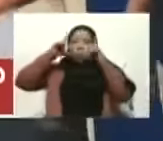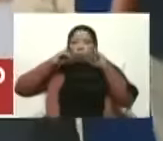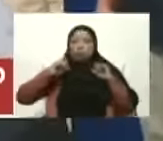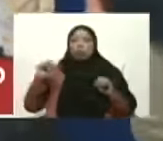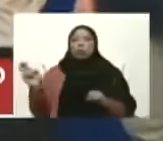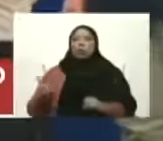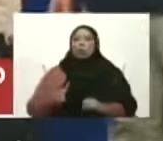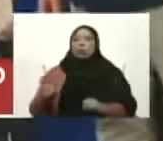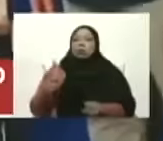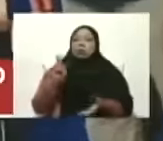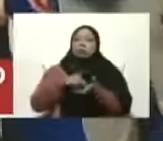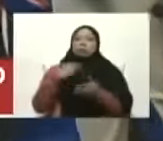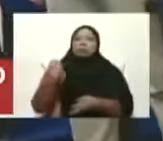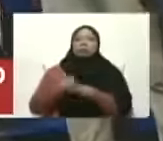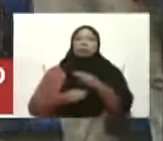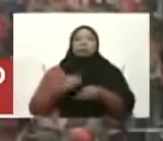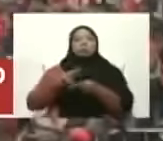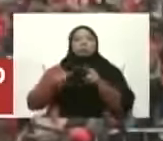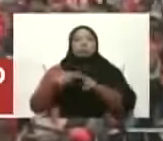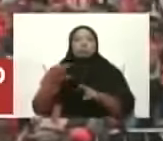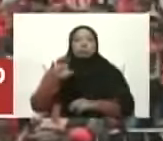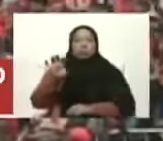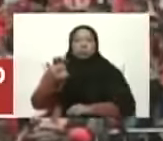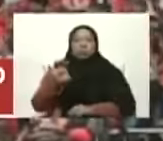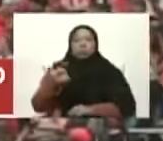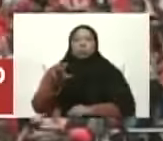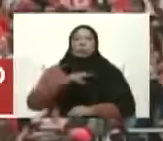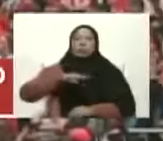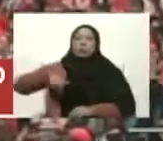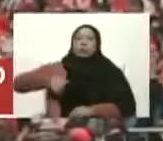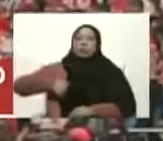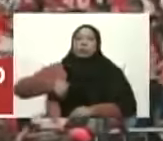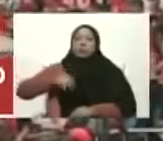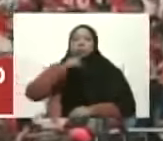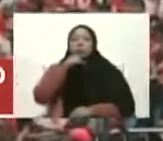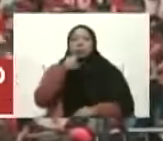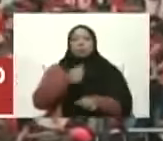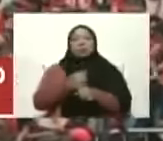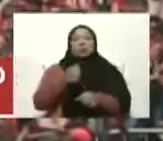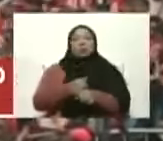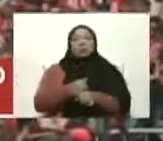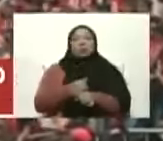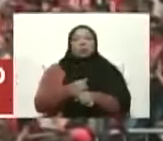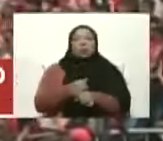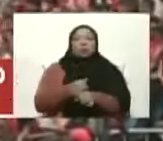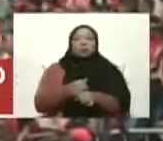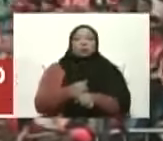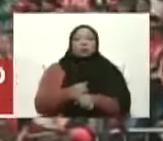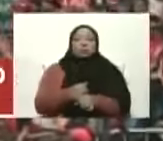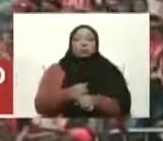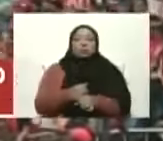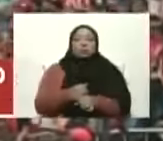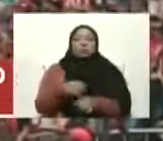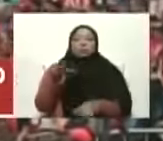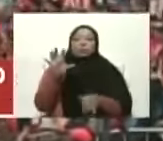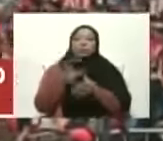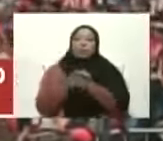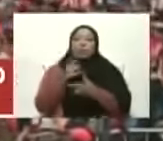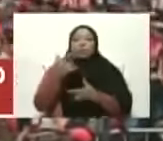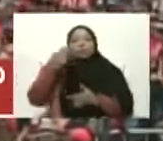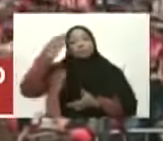Venezuela haciendo patria al lado de nuestros dirigentes para decirle no a